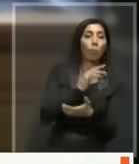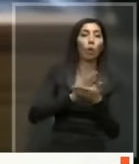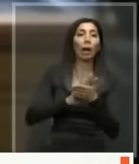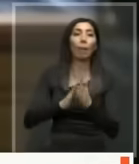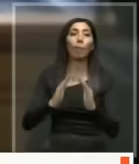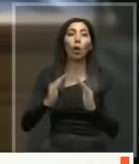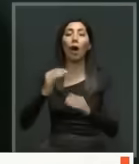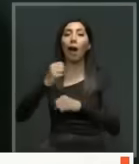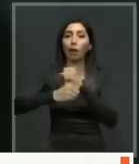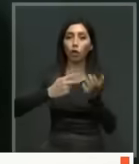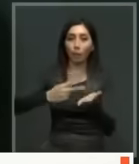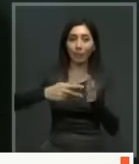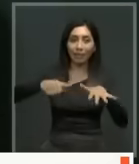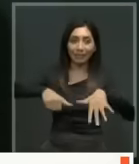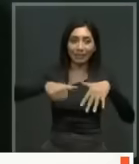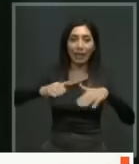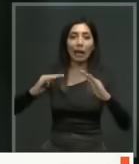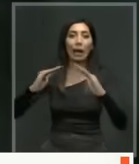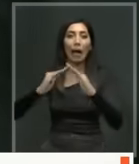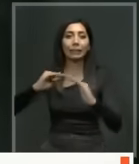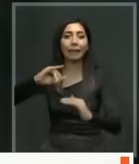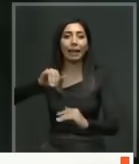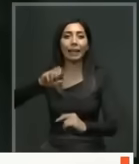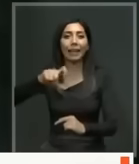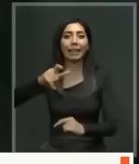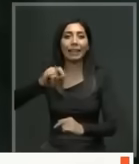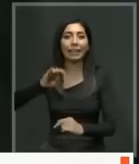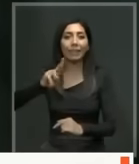año 2016 por un costo total de